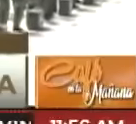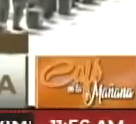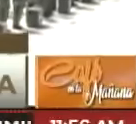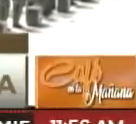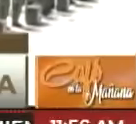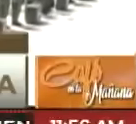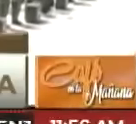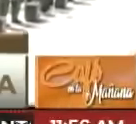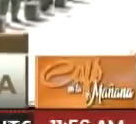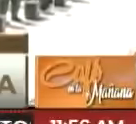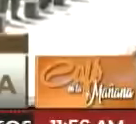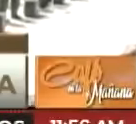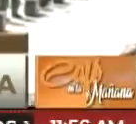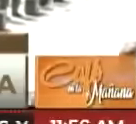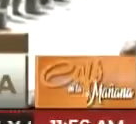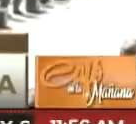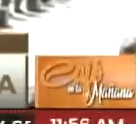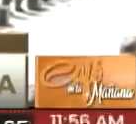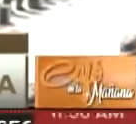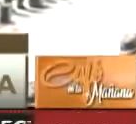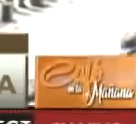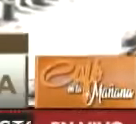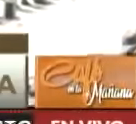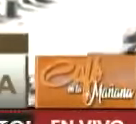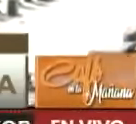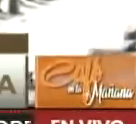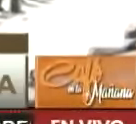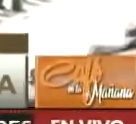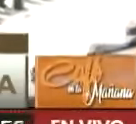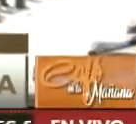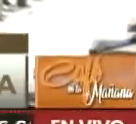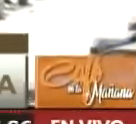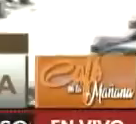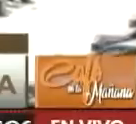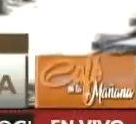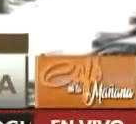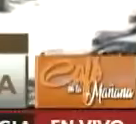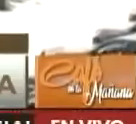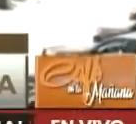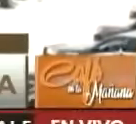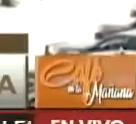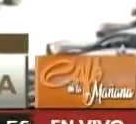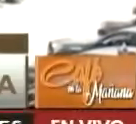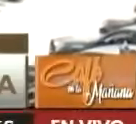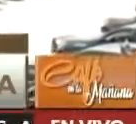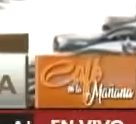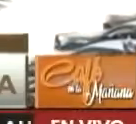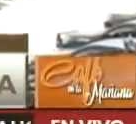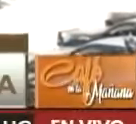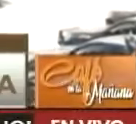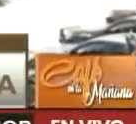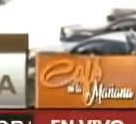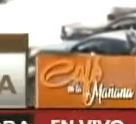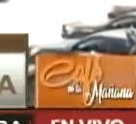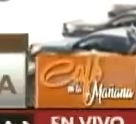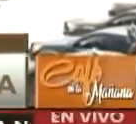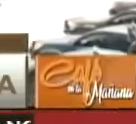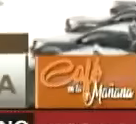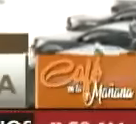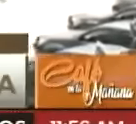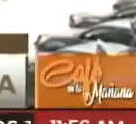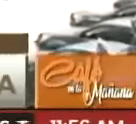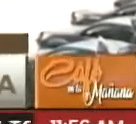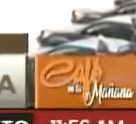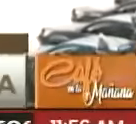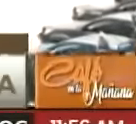esta palabras forma del ciudadano almirante en jefe Remigio Ceballos Ichazu, vicepresidente sectorial para la Seguridad Ciudadana y Paz y ministro del Poder